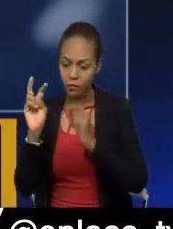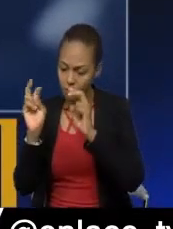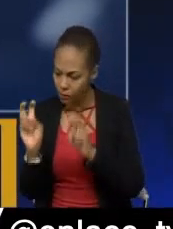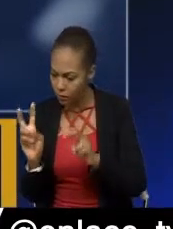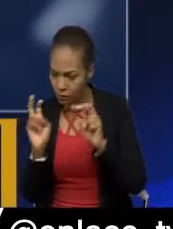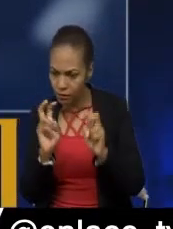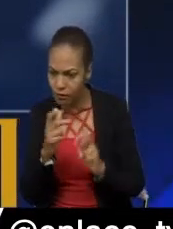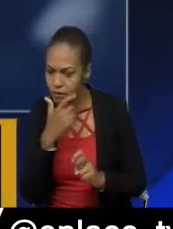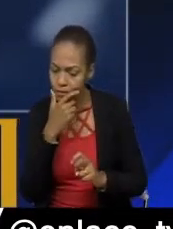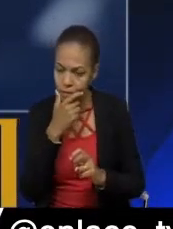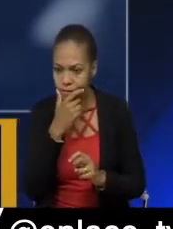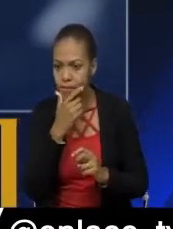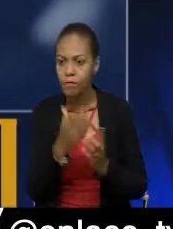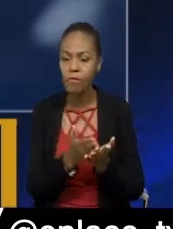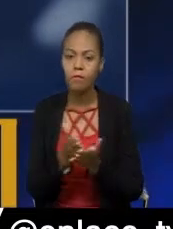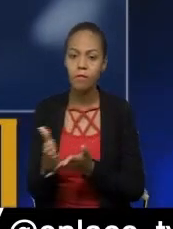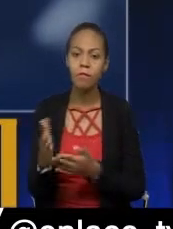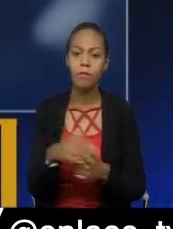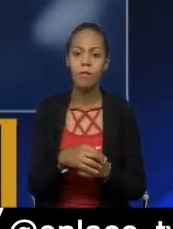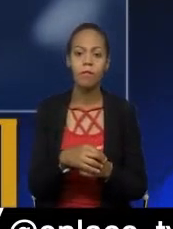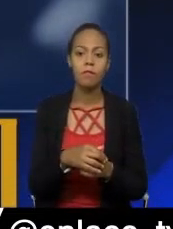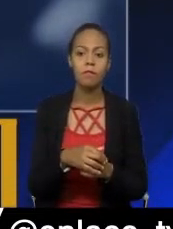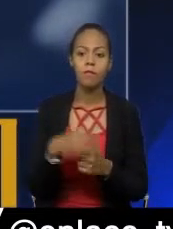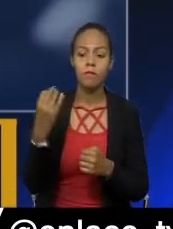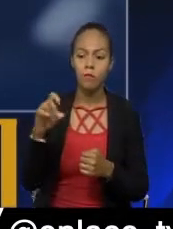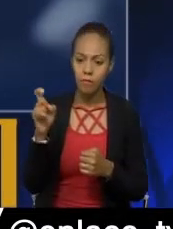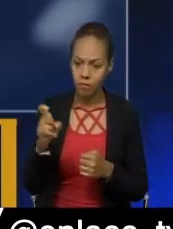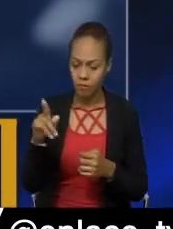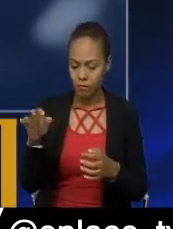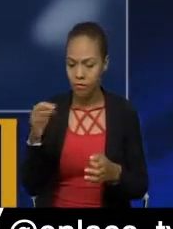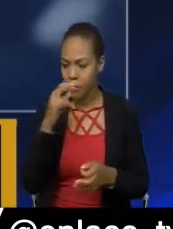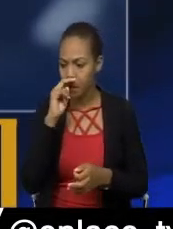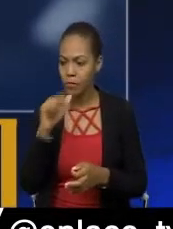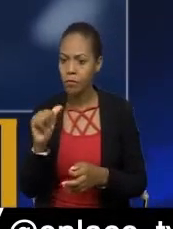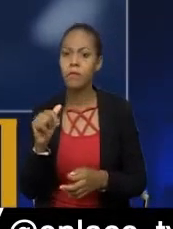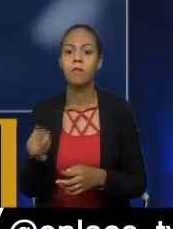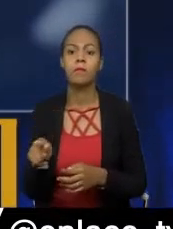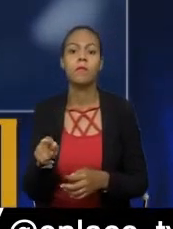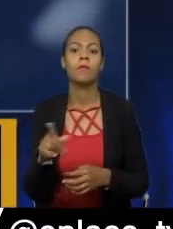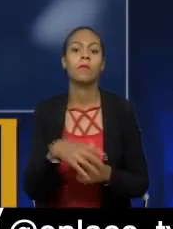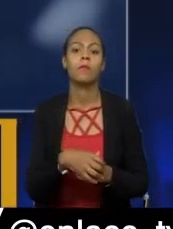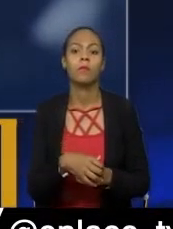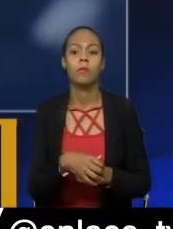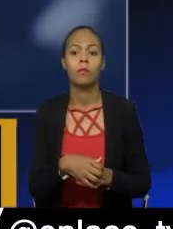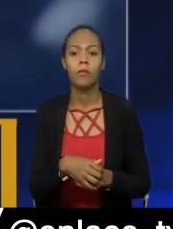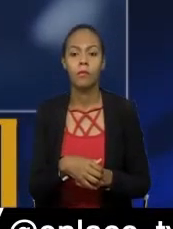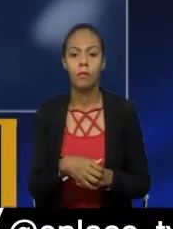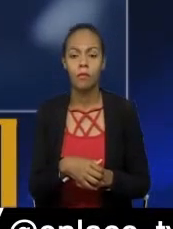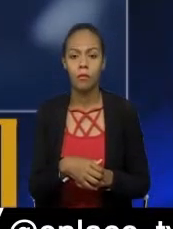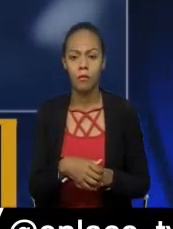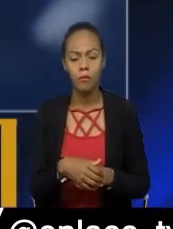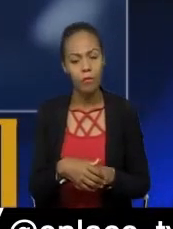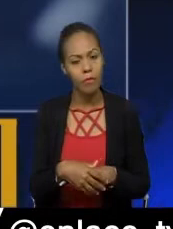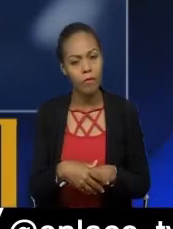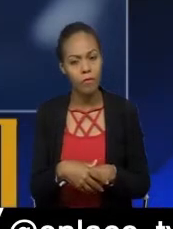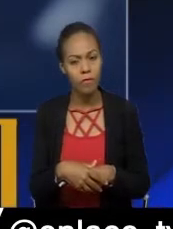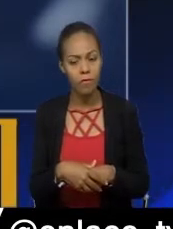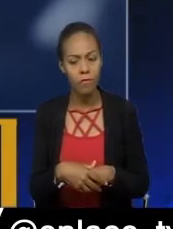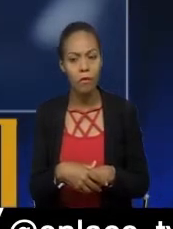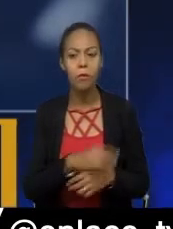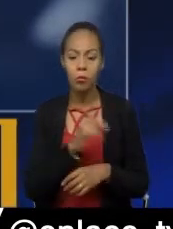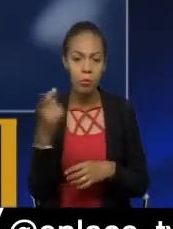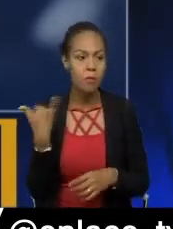donde llega, donde presenta esta situación. Aquí hablamos de una posibilidad, pero es una medicina legal, ya el